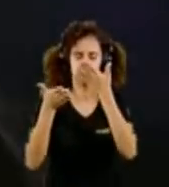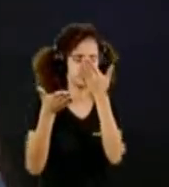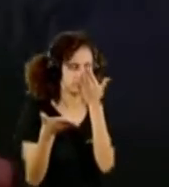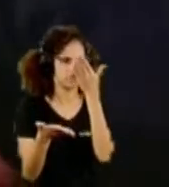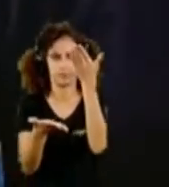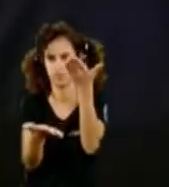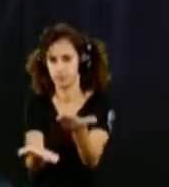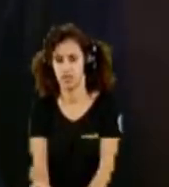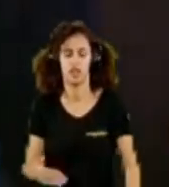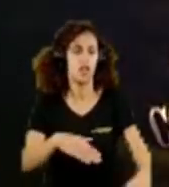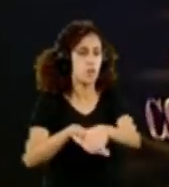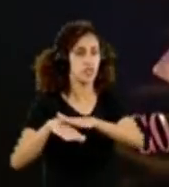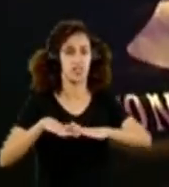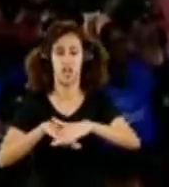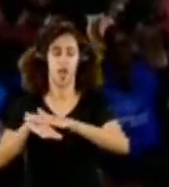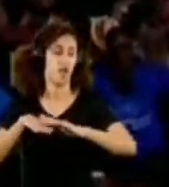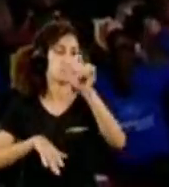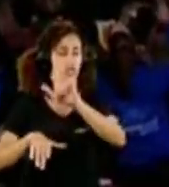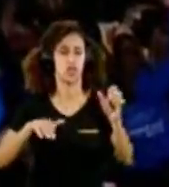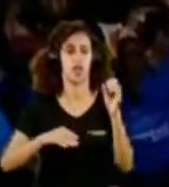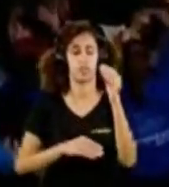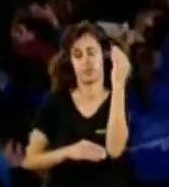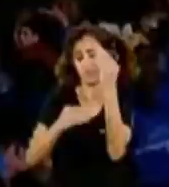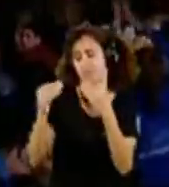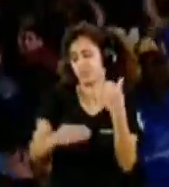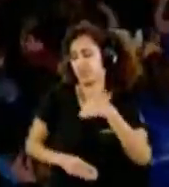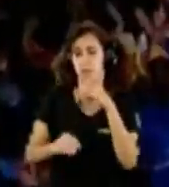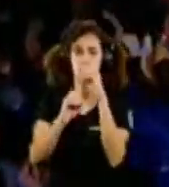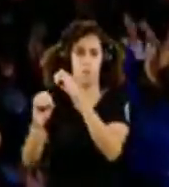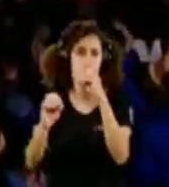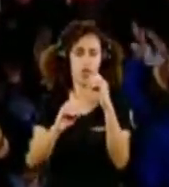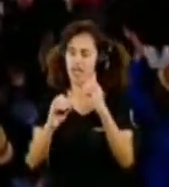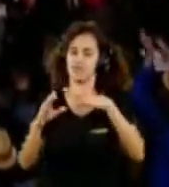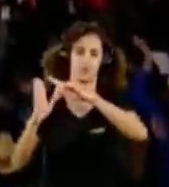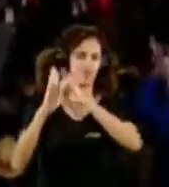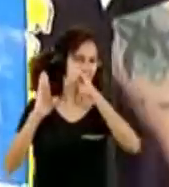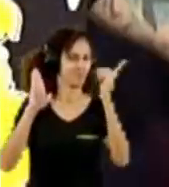Lo siento porque no le guste esta burla hasta completa.